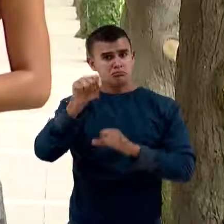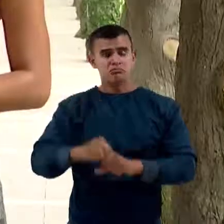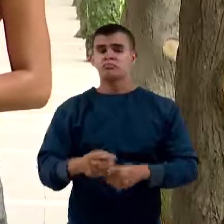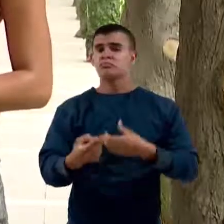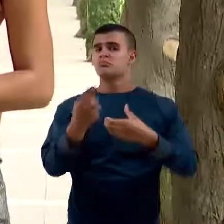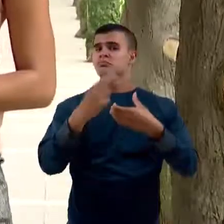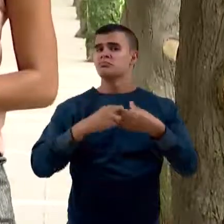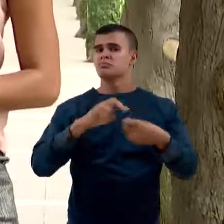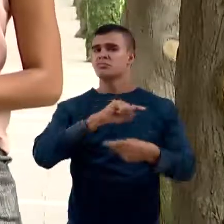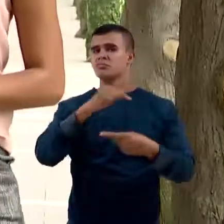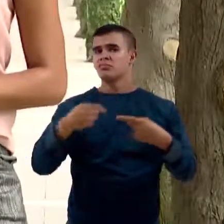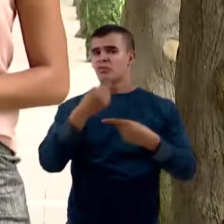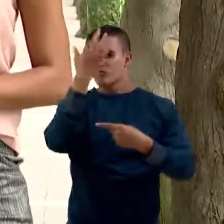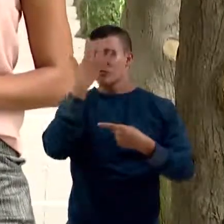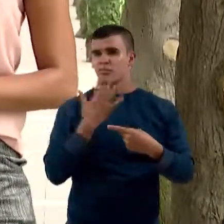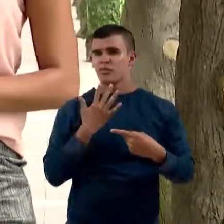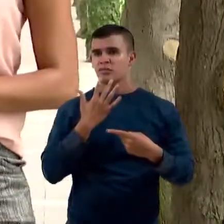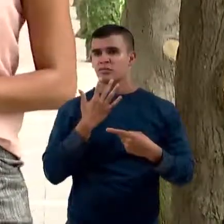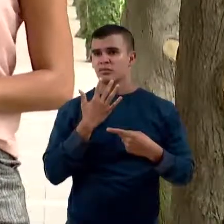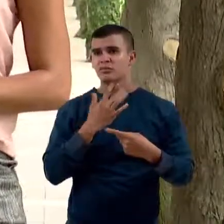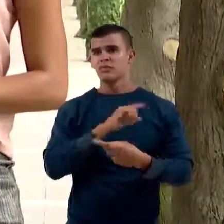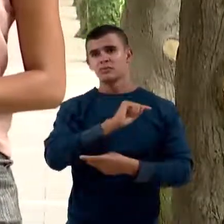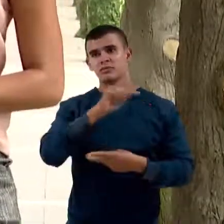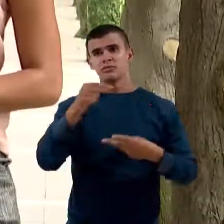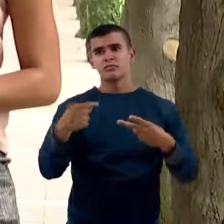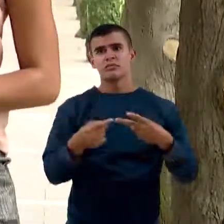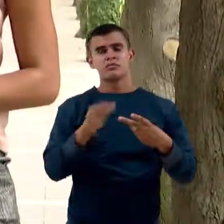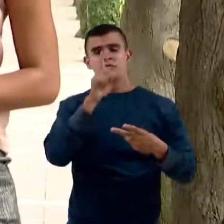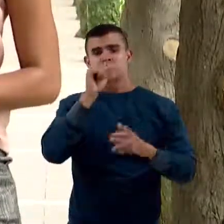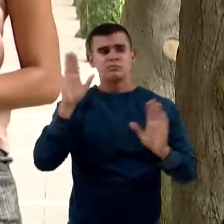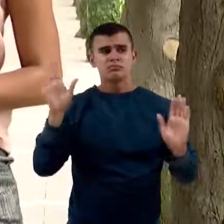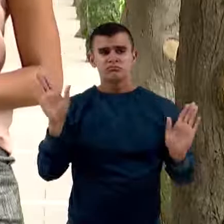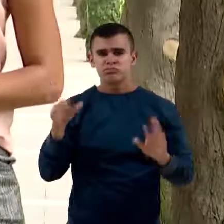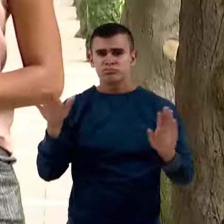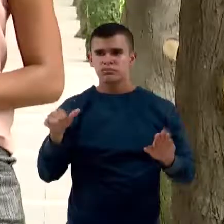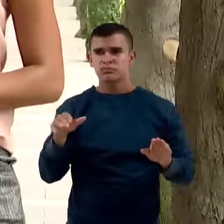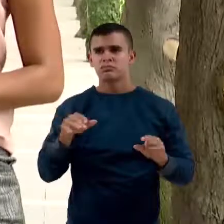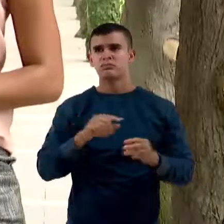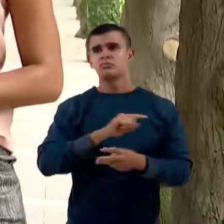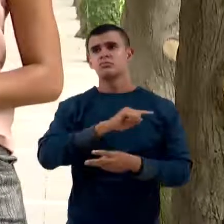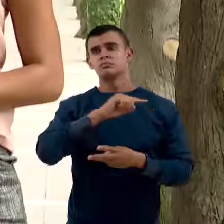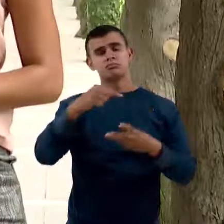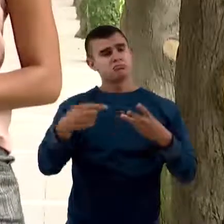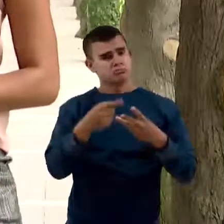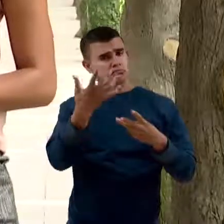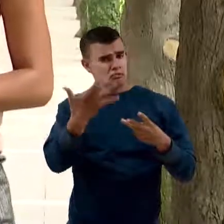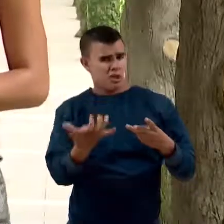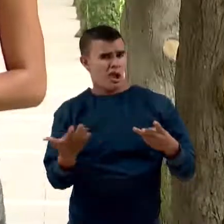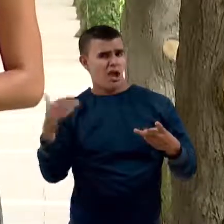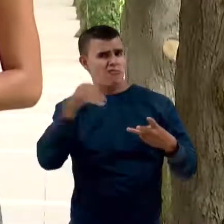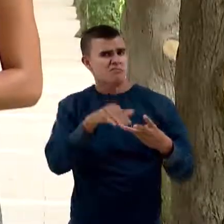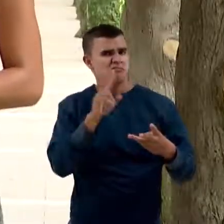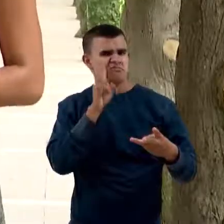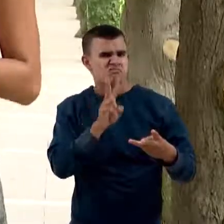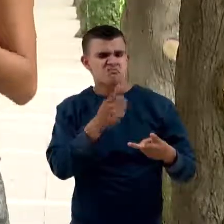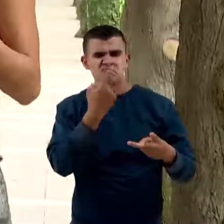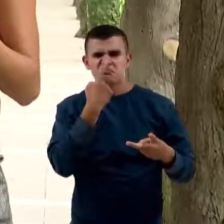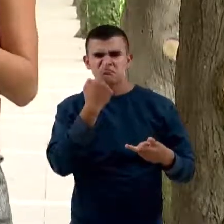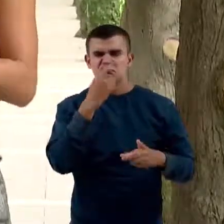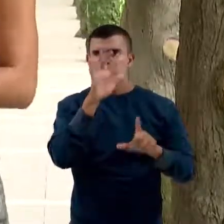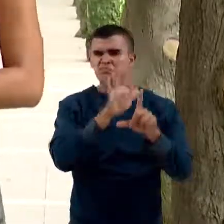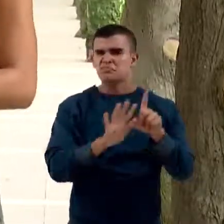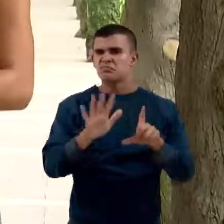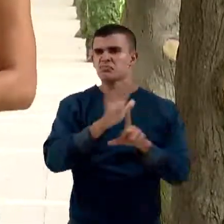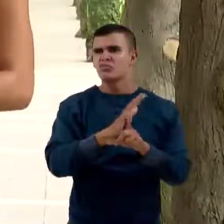No se les olvide seguirnos en nuestras redes sociales. Estamos en Facebook como Cali Hoy Crónicas y en Twitter como Cali Hoy 1.